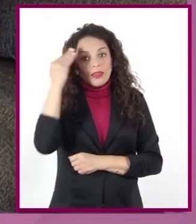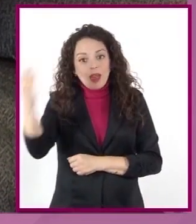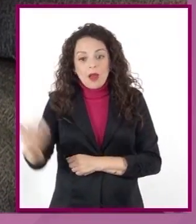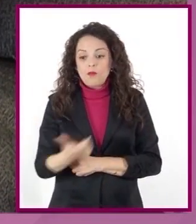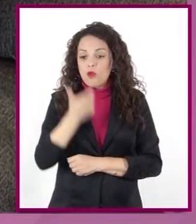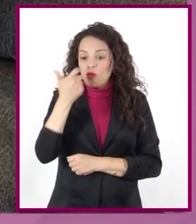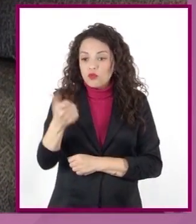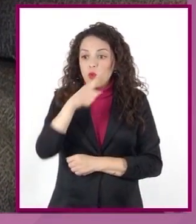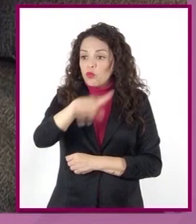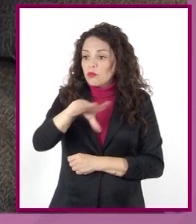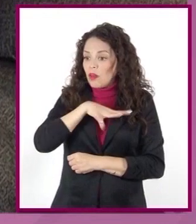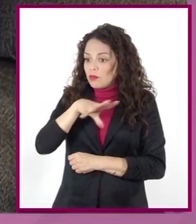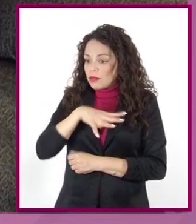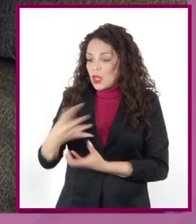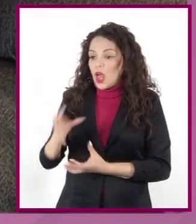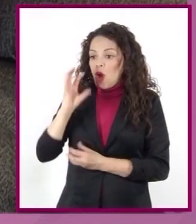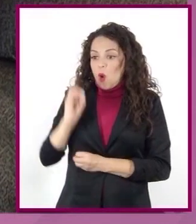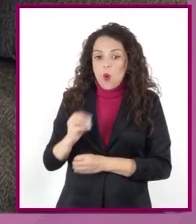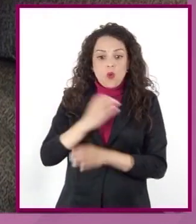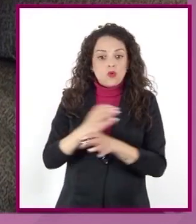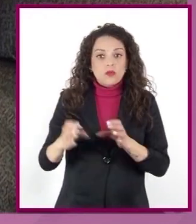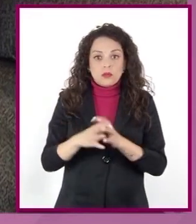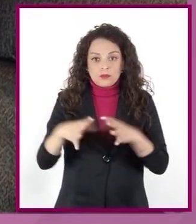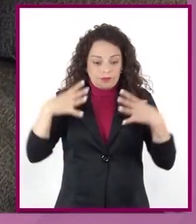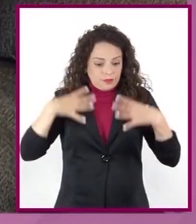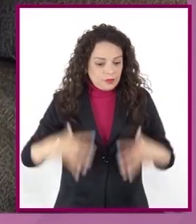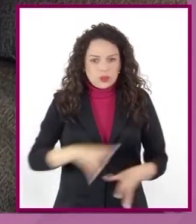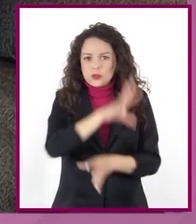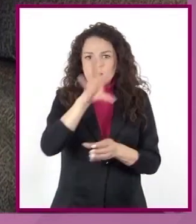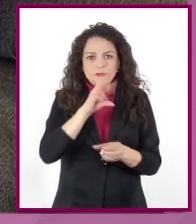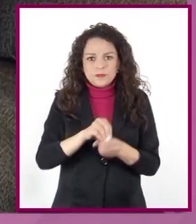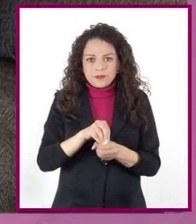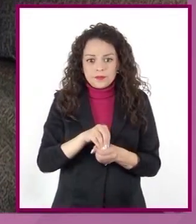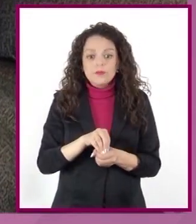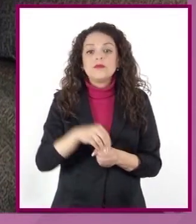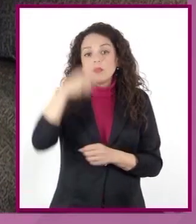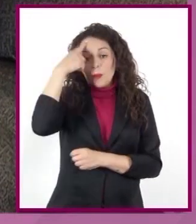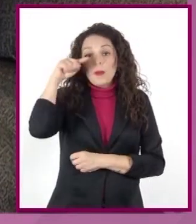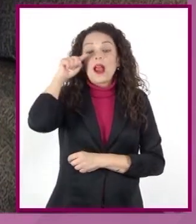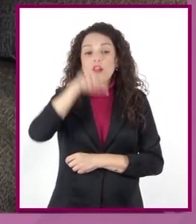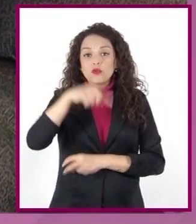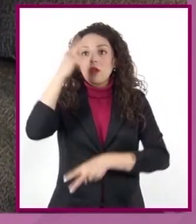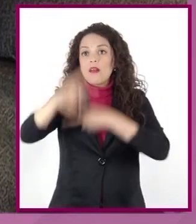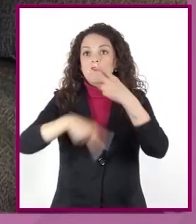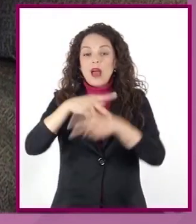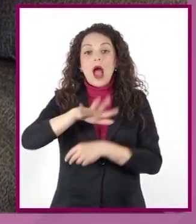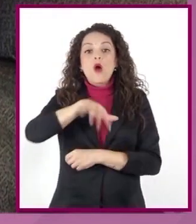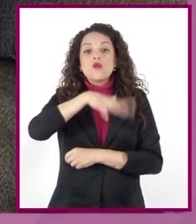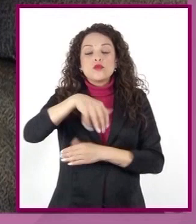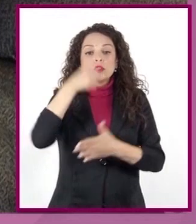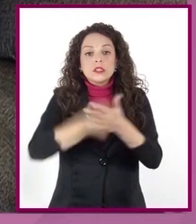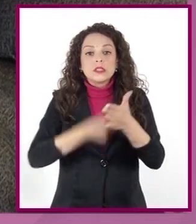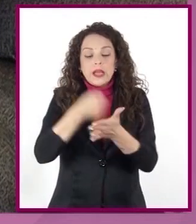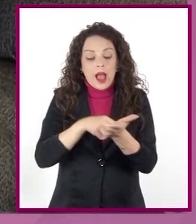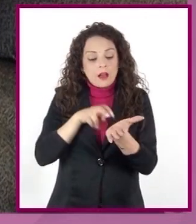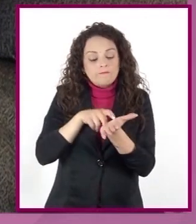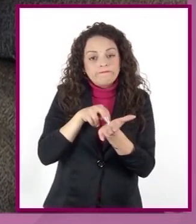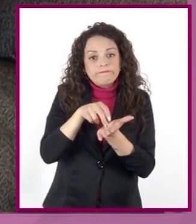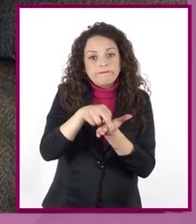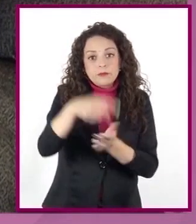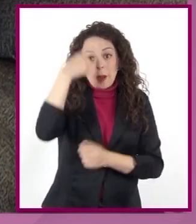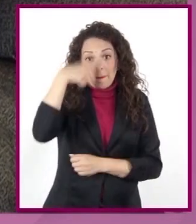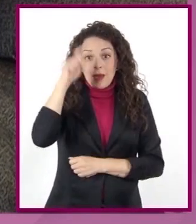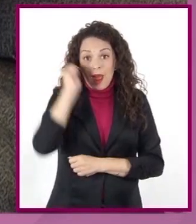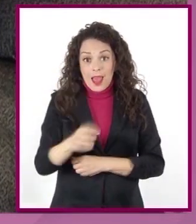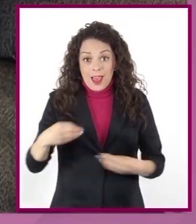tú, para intentar buscar lo que tú quieres, que vayas por lo que tú quieres, que hagas el esfuerzo, el trabajo necesario para que la vida sea